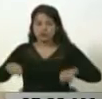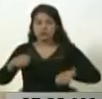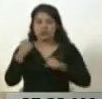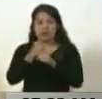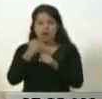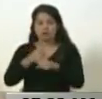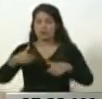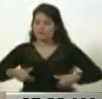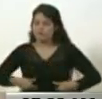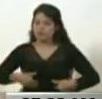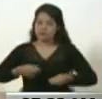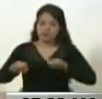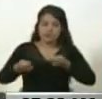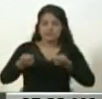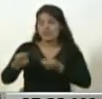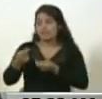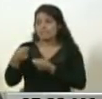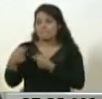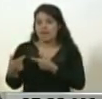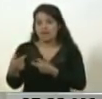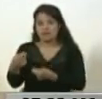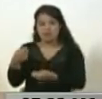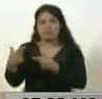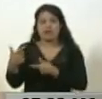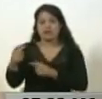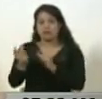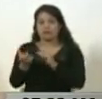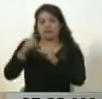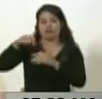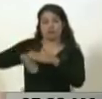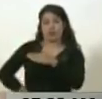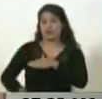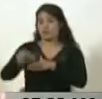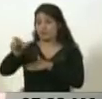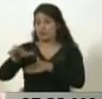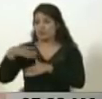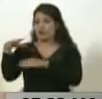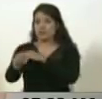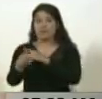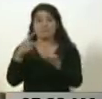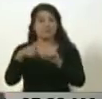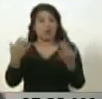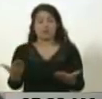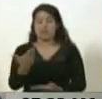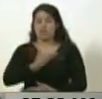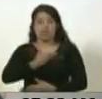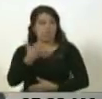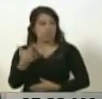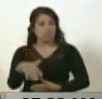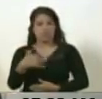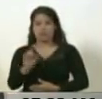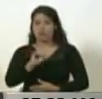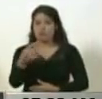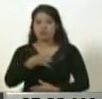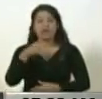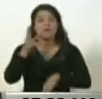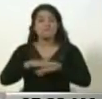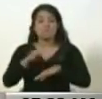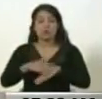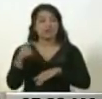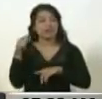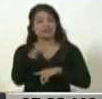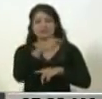mantener un nivel de ingreso que tenga una capacidad real de compra, la cual se ha visto afectada precisamente por ese ataque